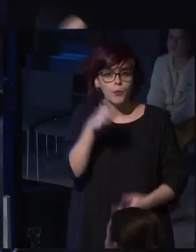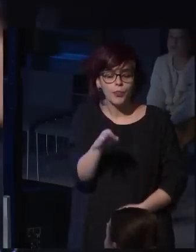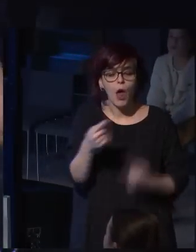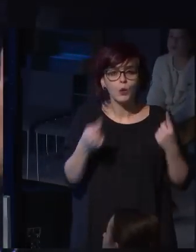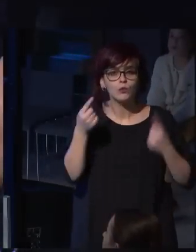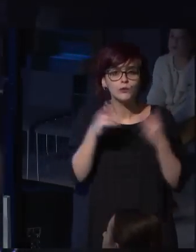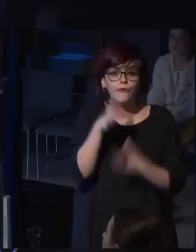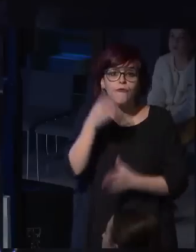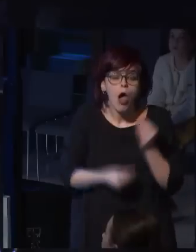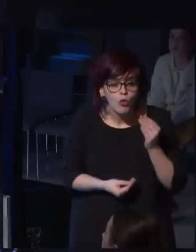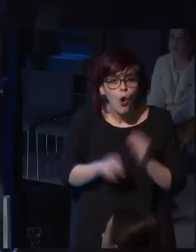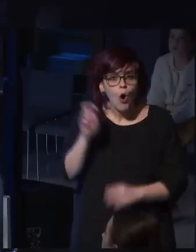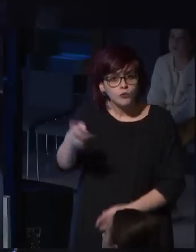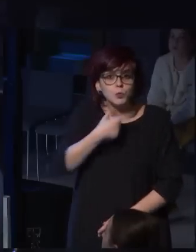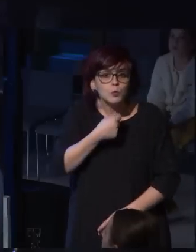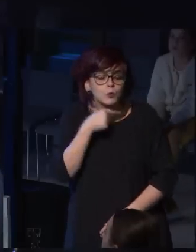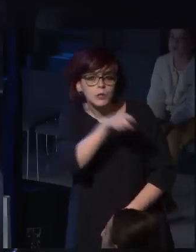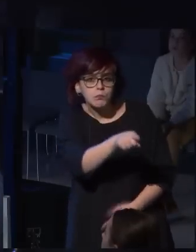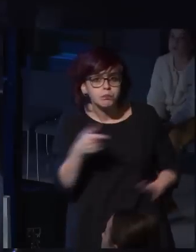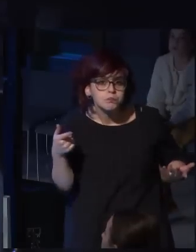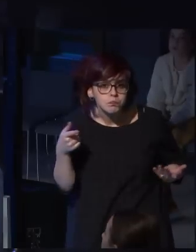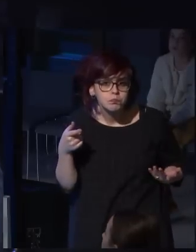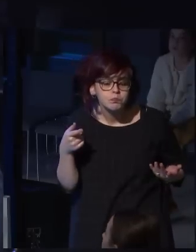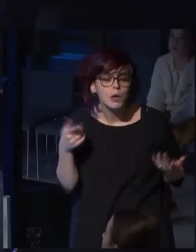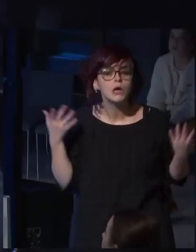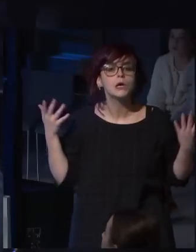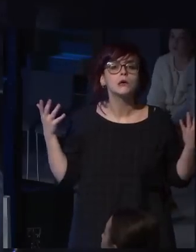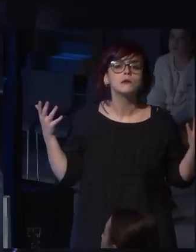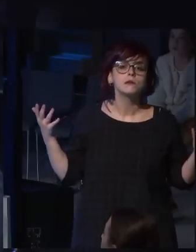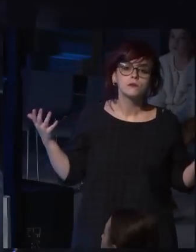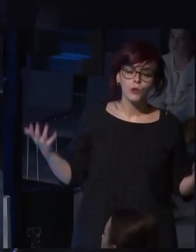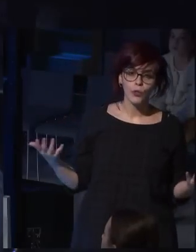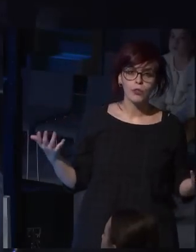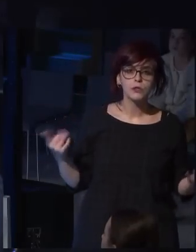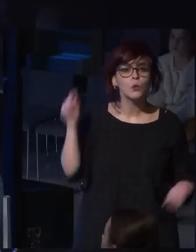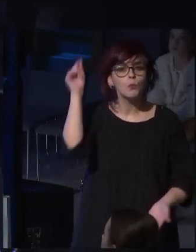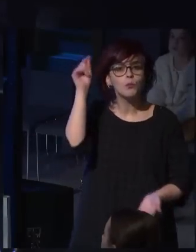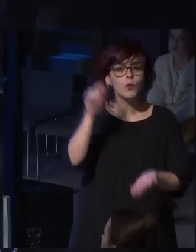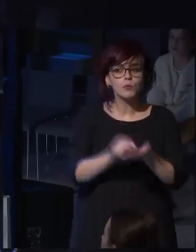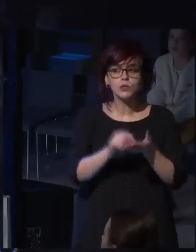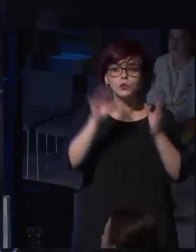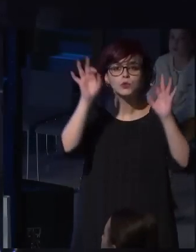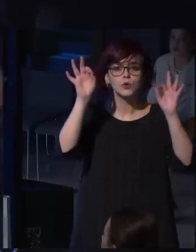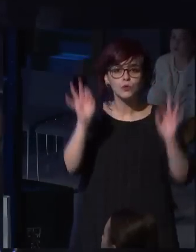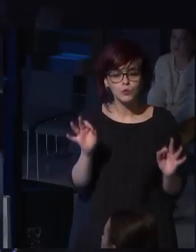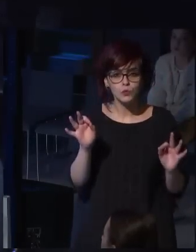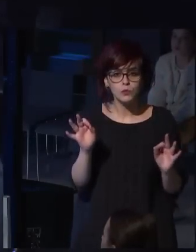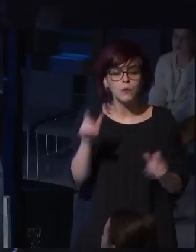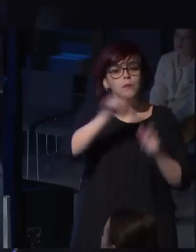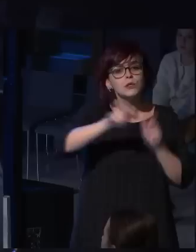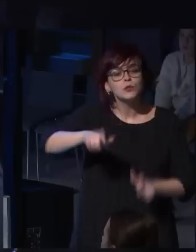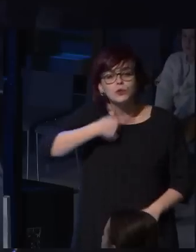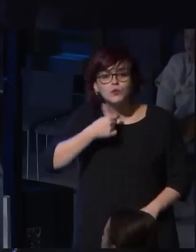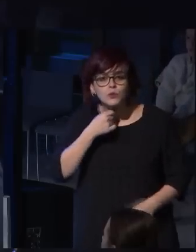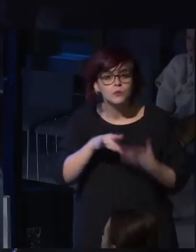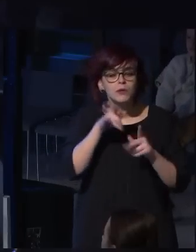ser que es un error, a otra gente le puede gustar mucho. Entonces, hay un momento en el cual la gente pierde un